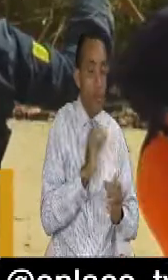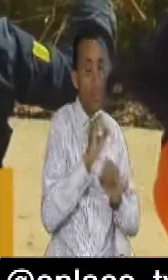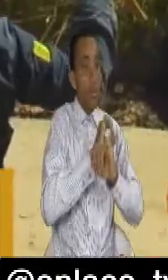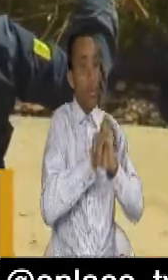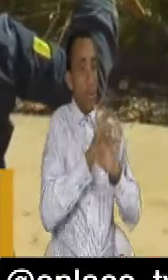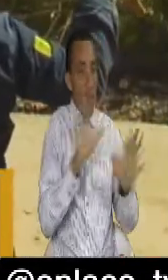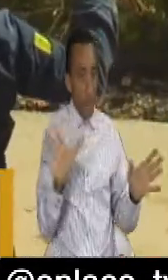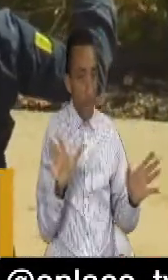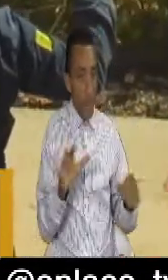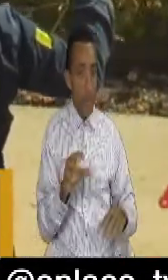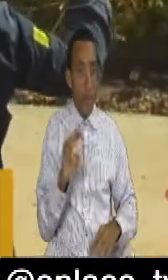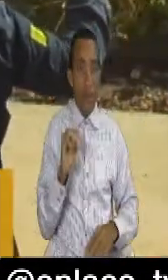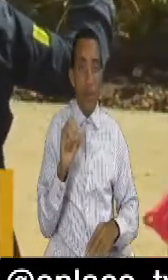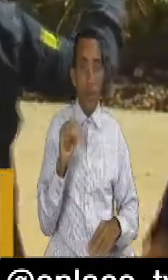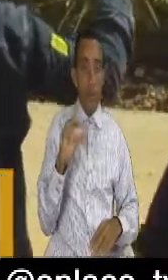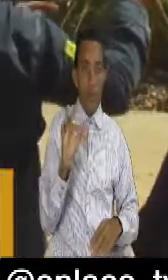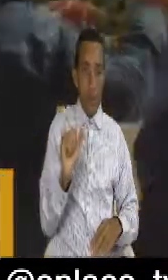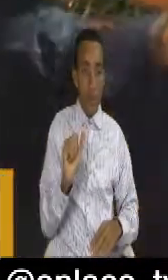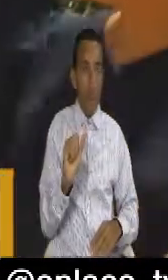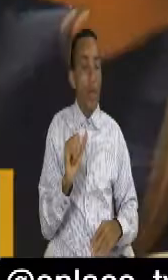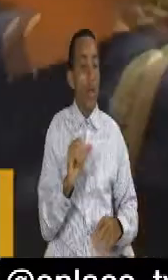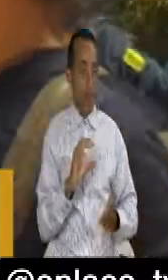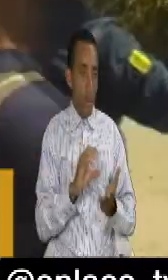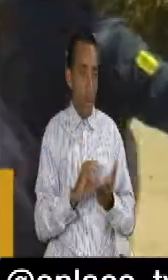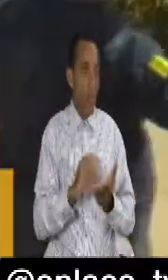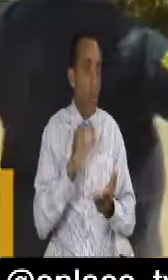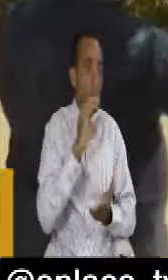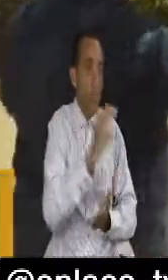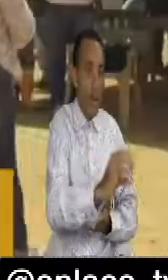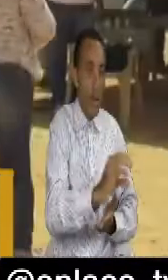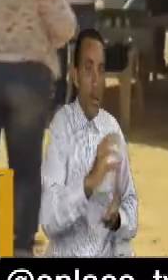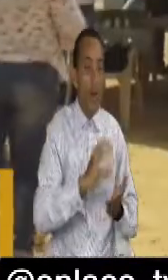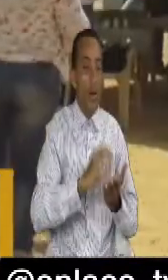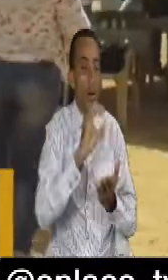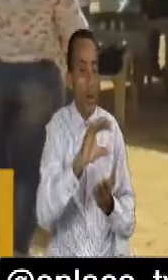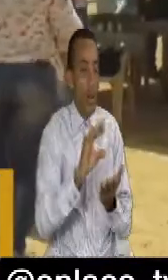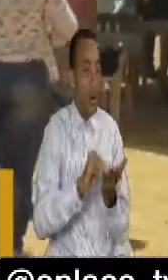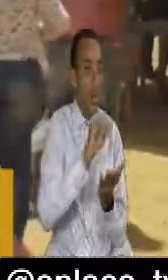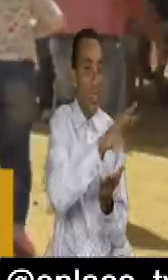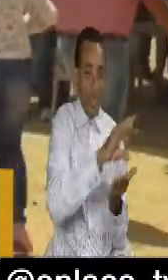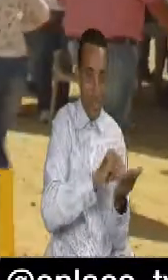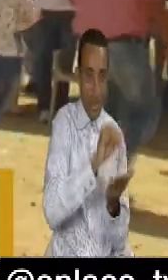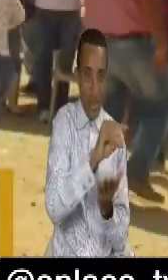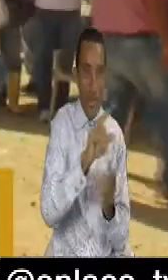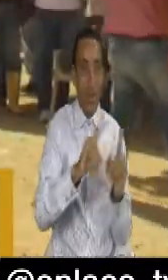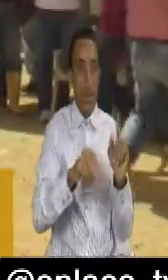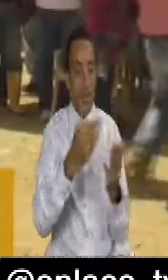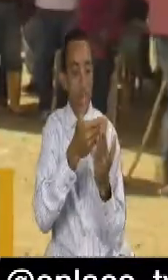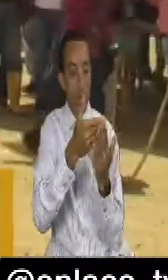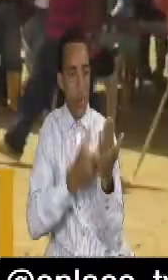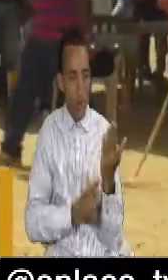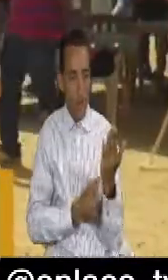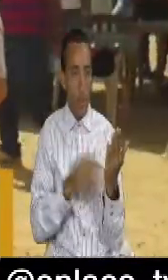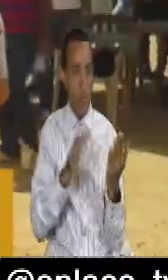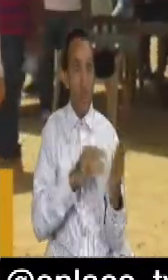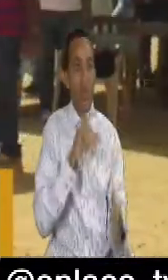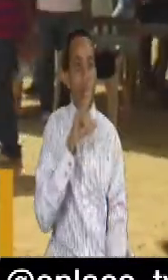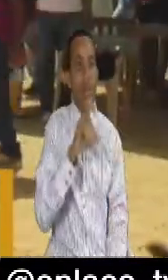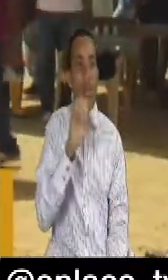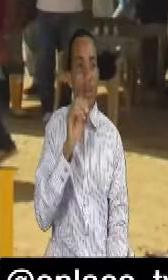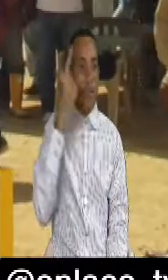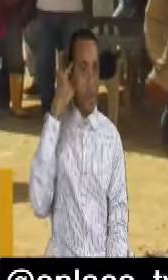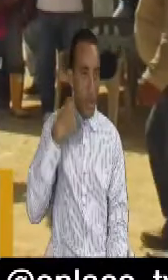Mota Engil hizo unos pagos a los proveedores con respecto a las facturas que tenían más de 60 días de